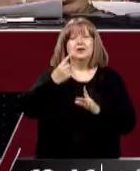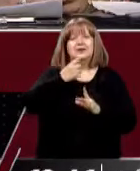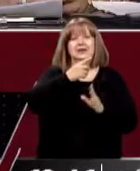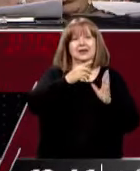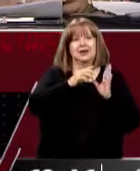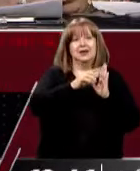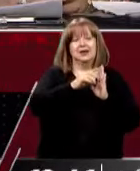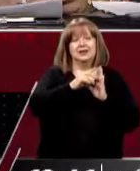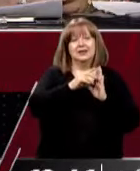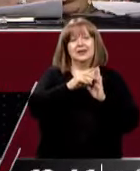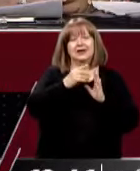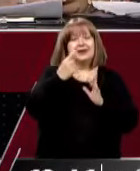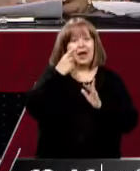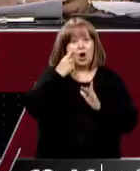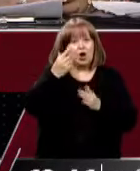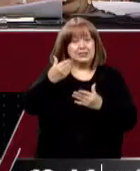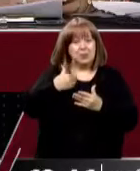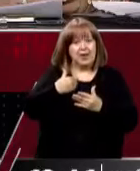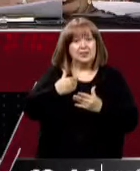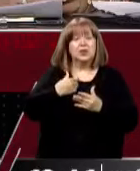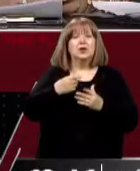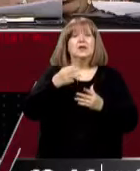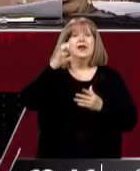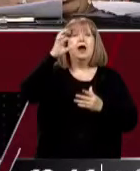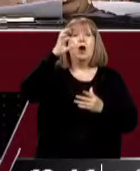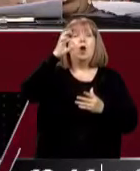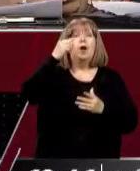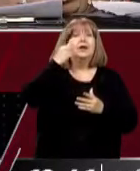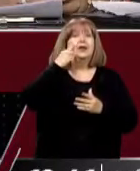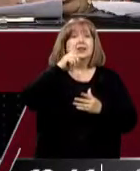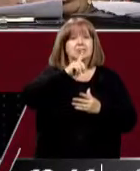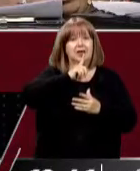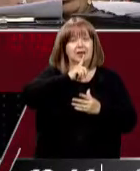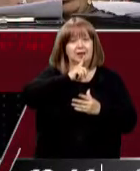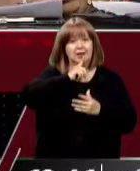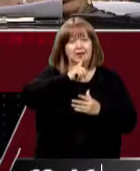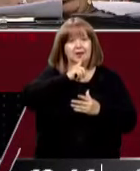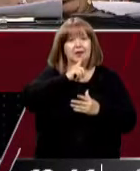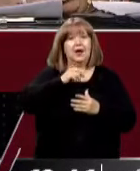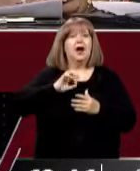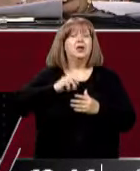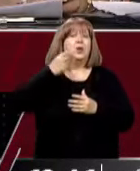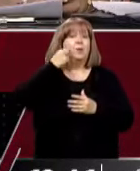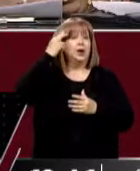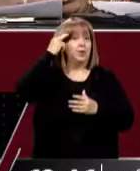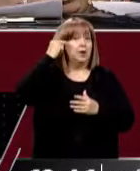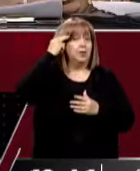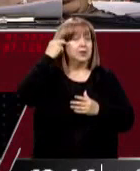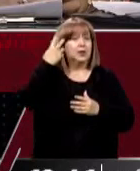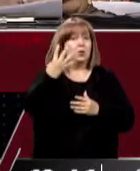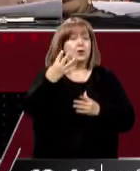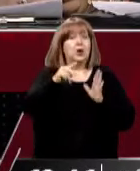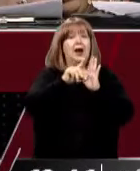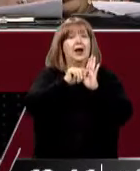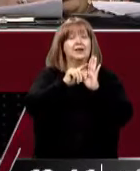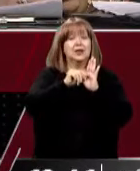169 de la OIT. Fue un paso muy importante que llevó a la reforma de la Constitución, del 94 a incorporar en el artículo